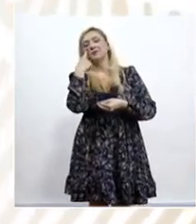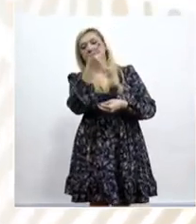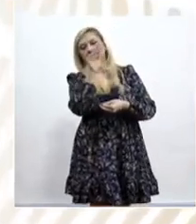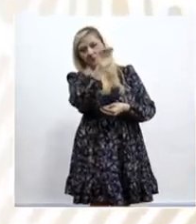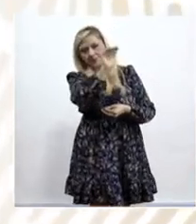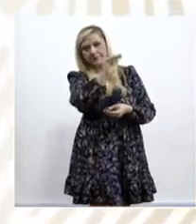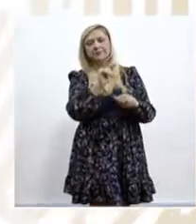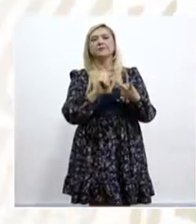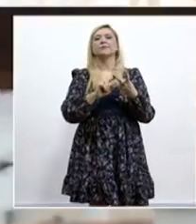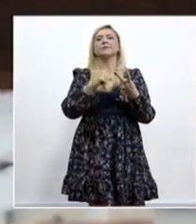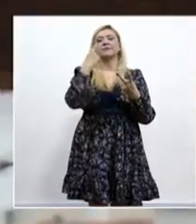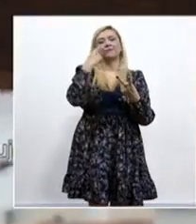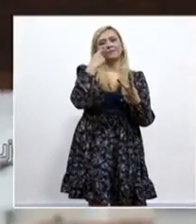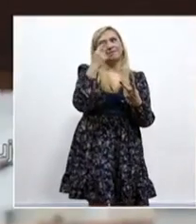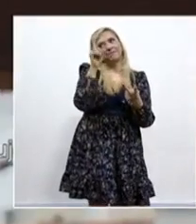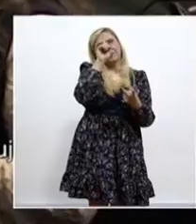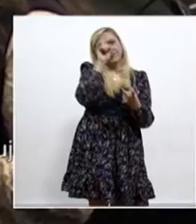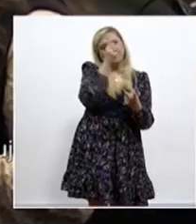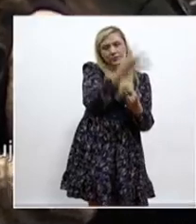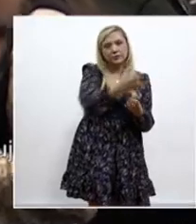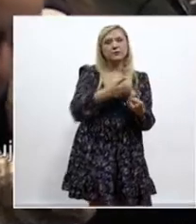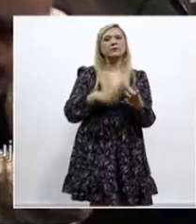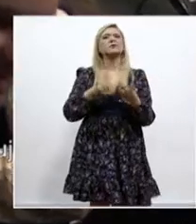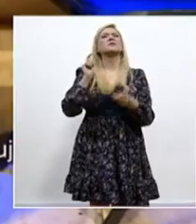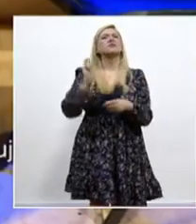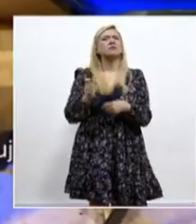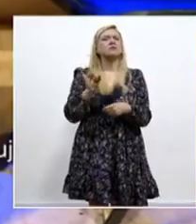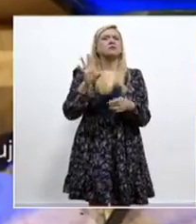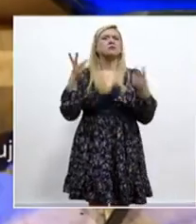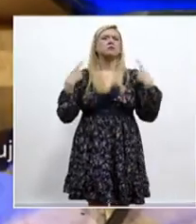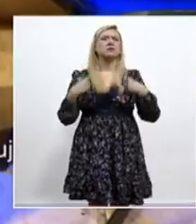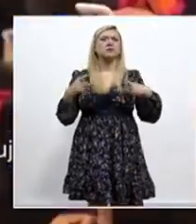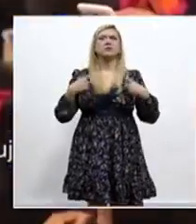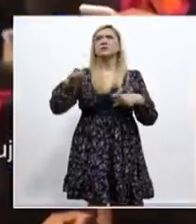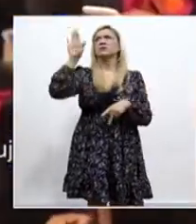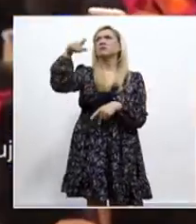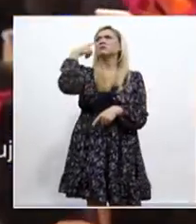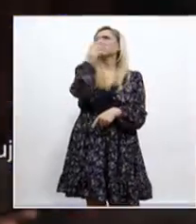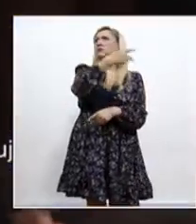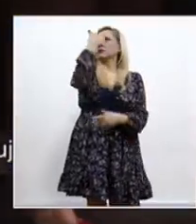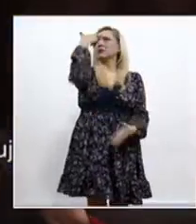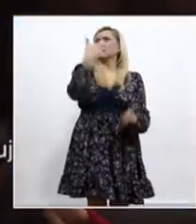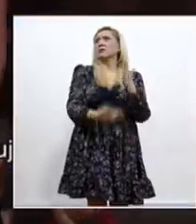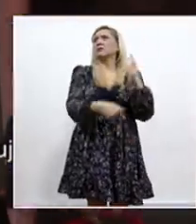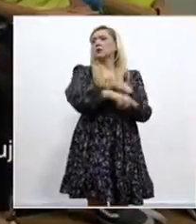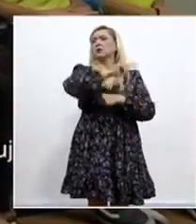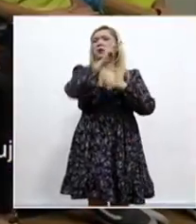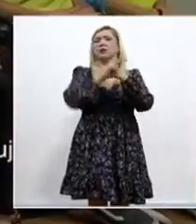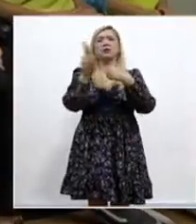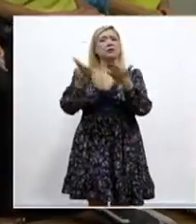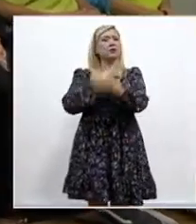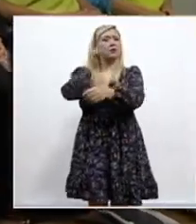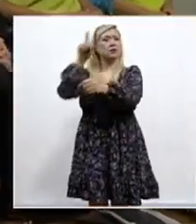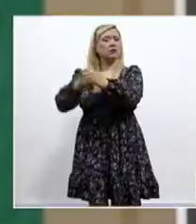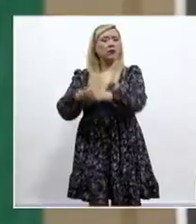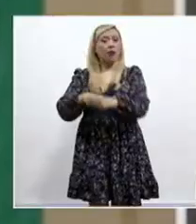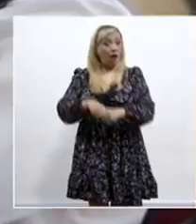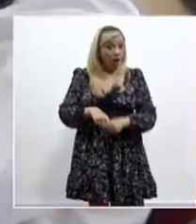El hecho de que los asuntos que sean sujetos a nuestro conocimiento tengamos que verificar si efectivamente